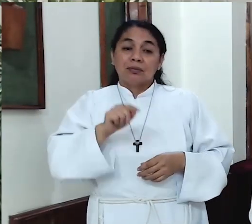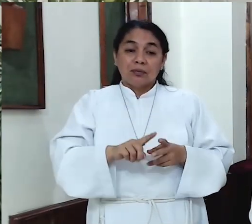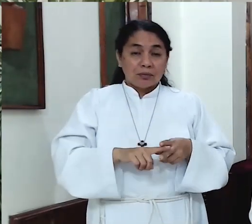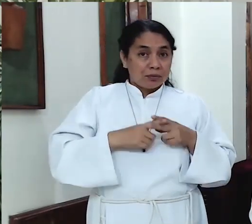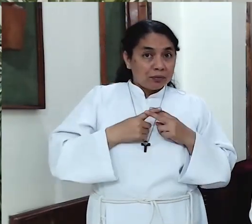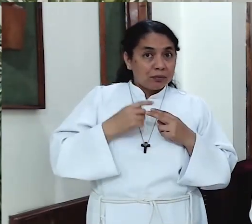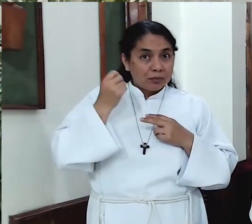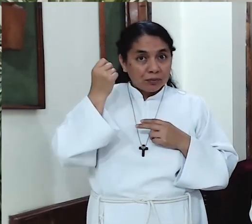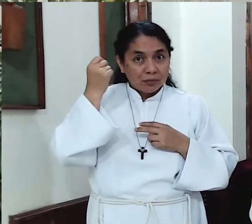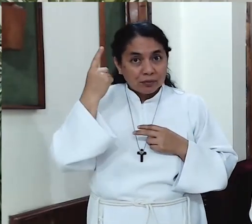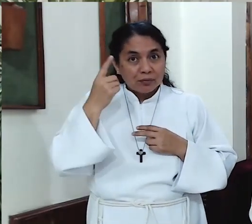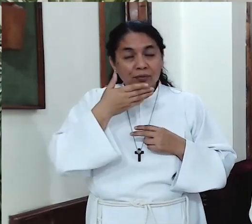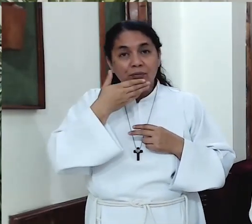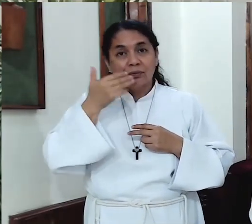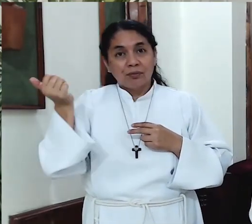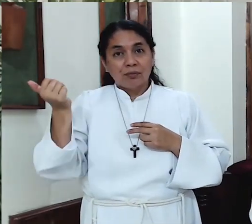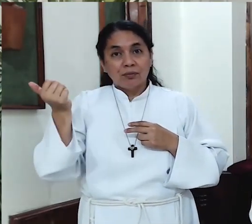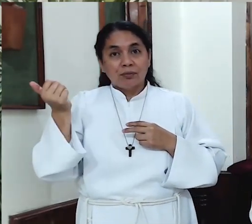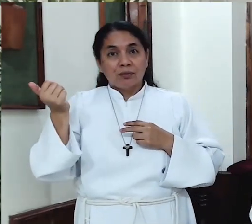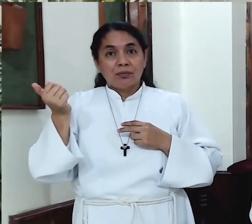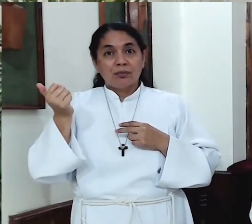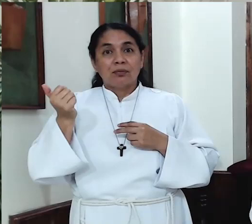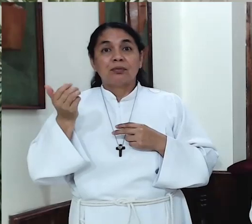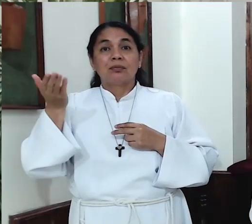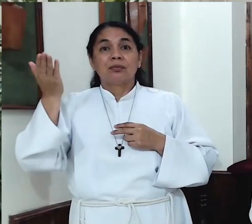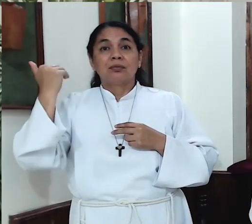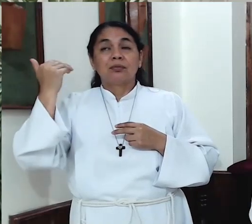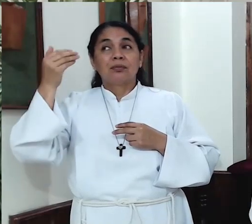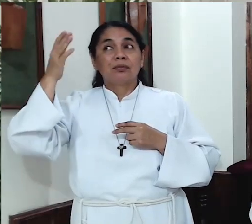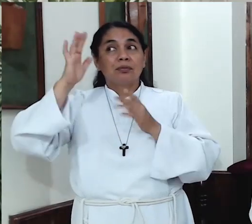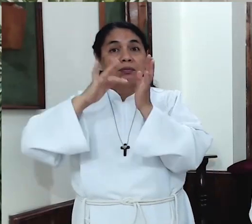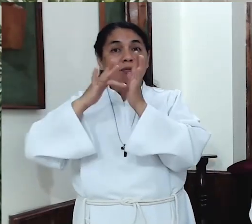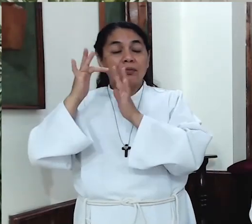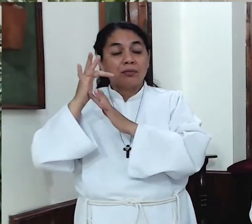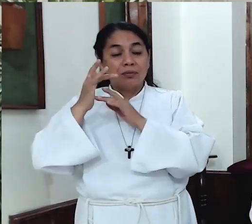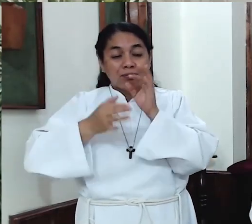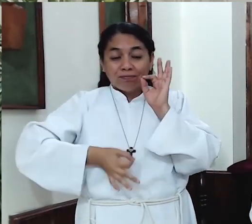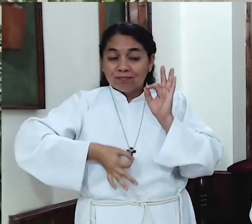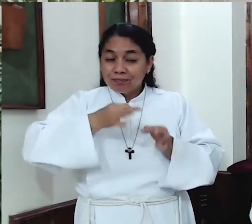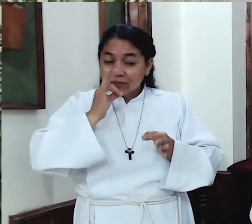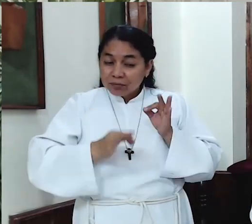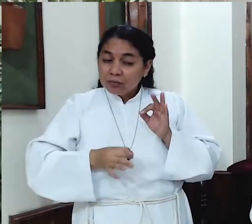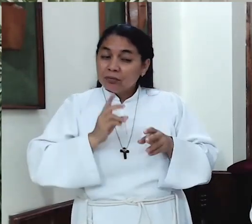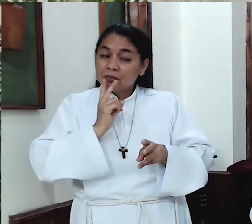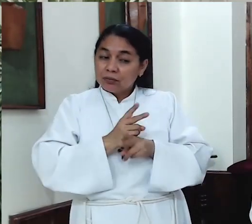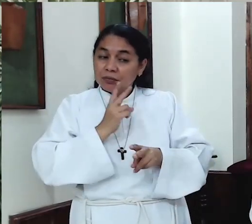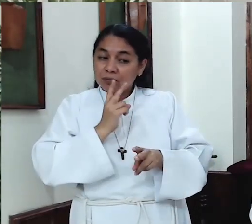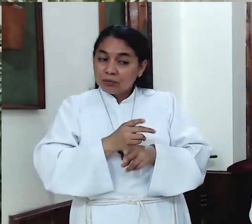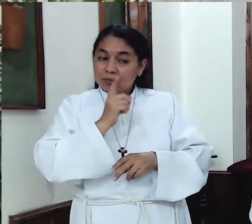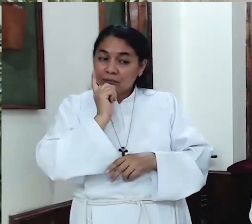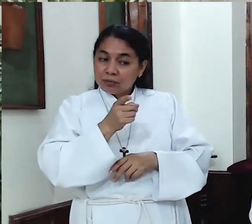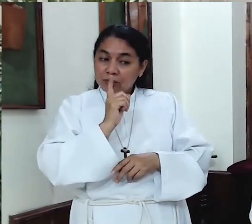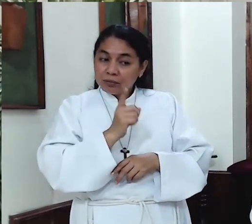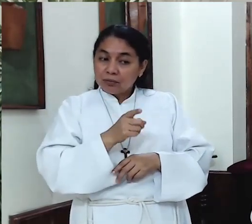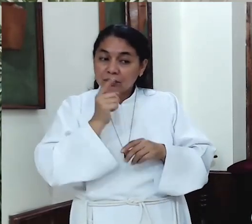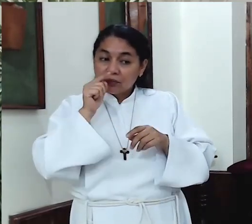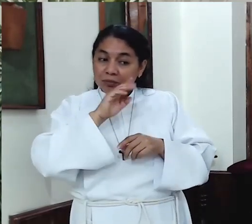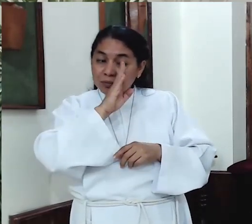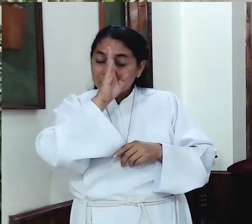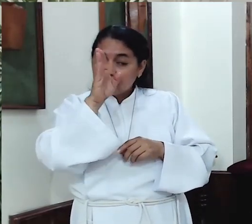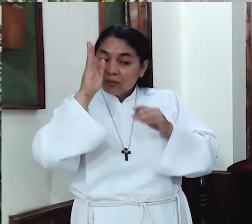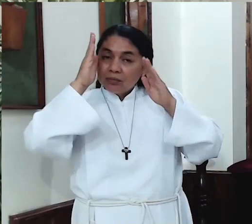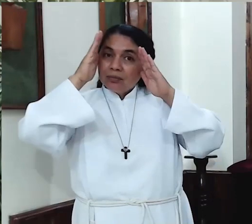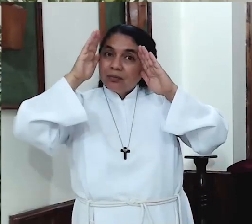entonces comprendemos mejor la advertencia que nos hace Jesús cuando nos dice, pues, estén